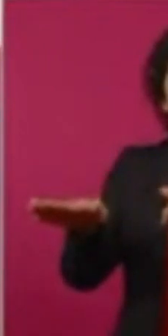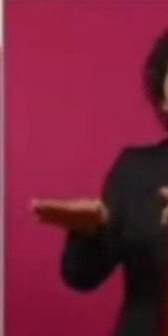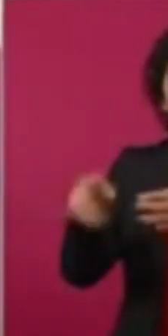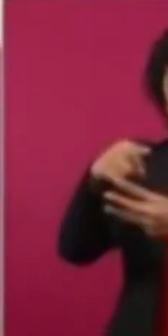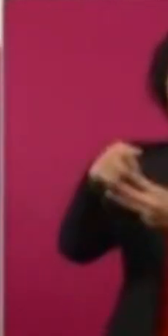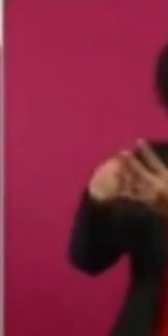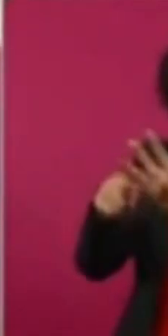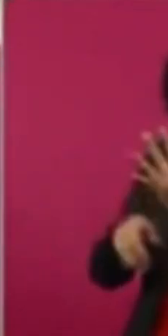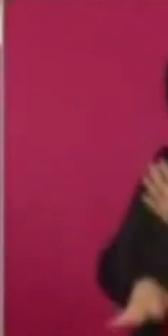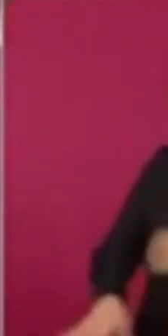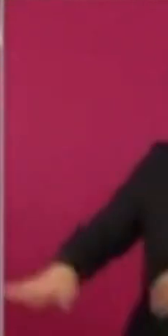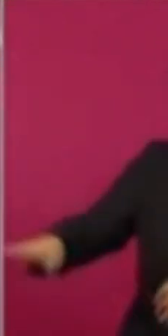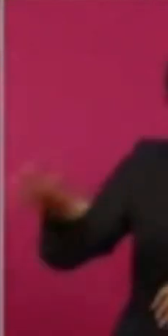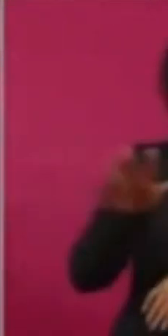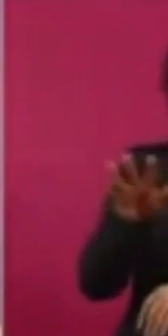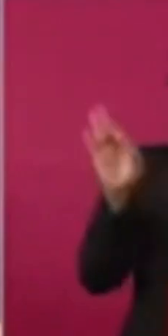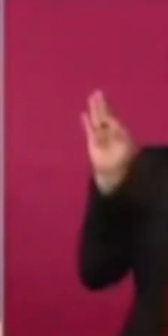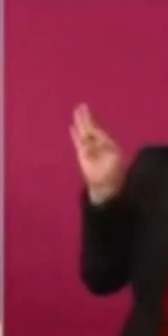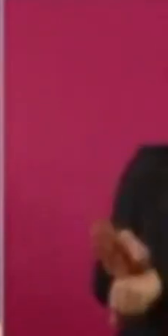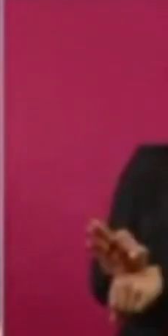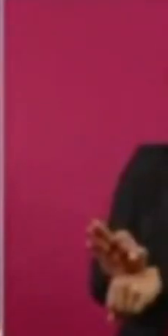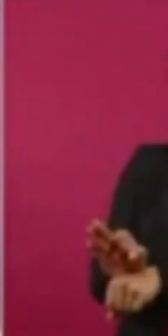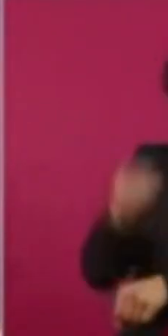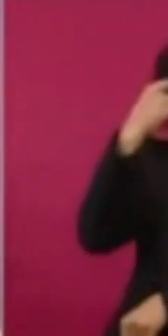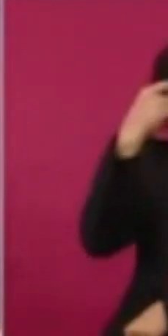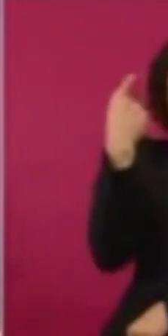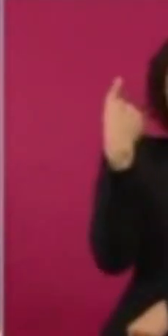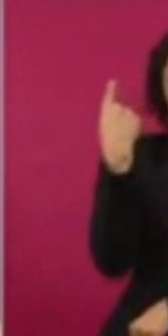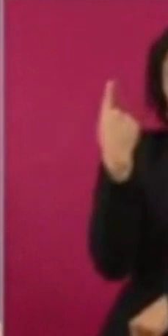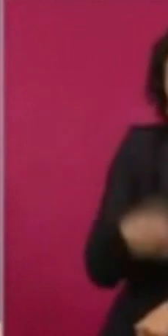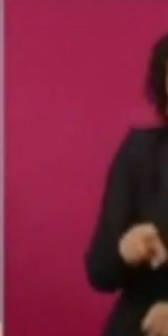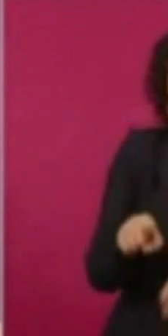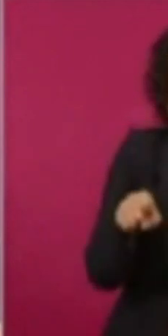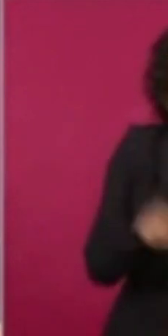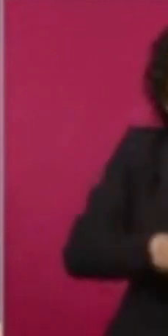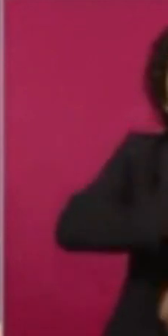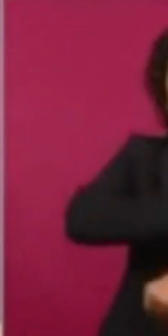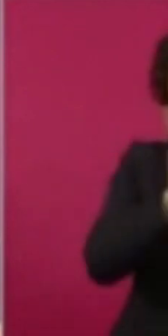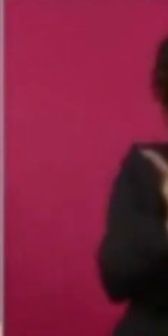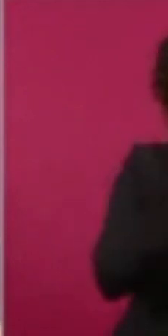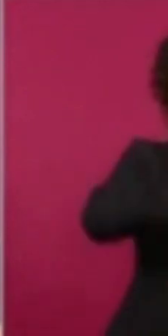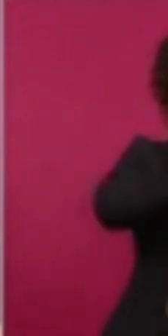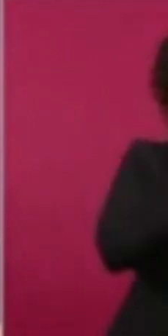una zona de seguridad nacional y de interés público.